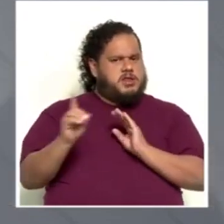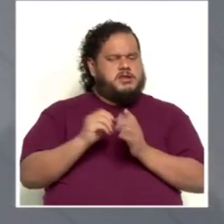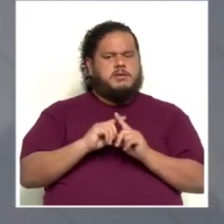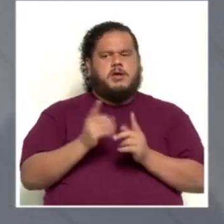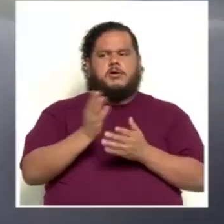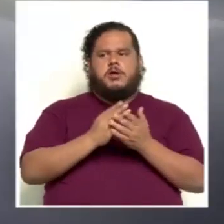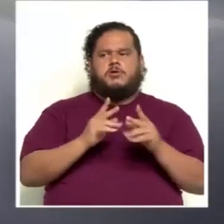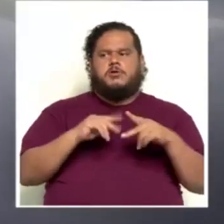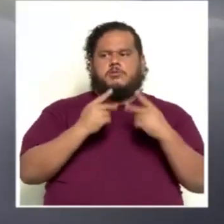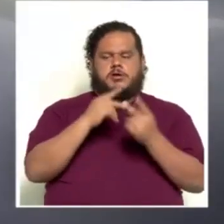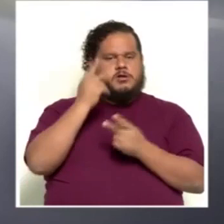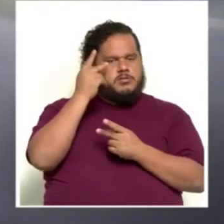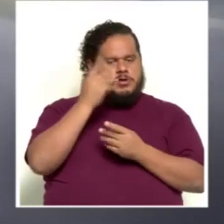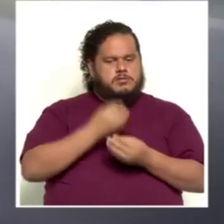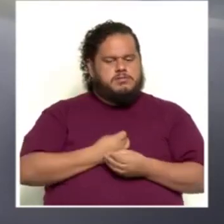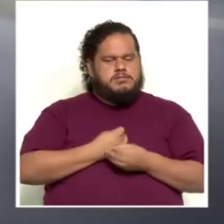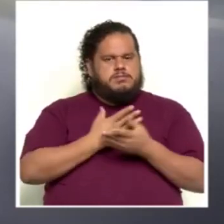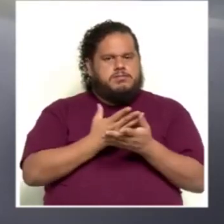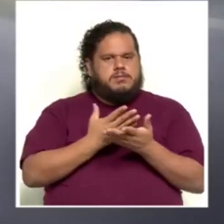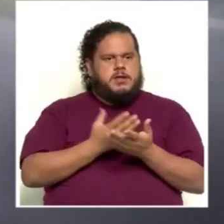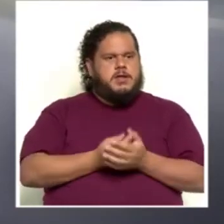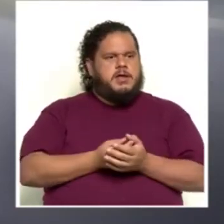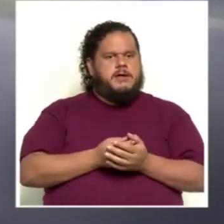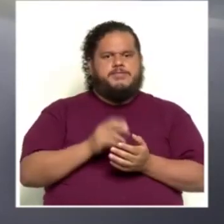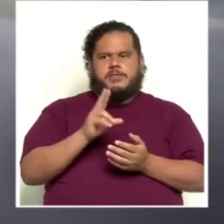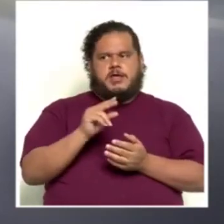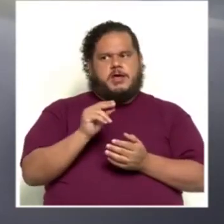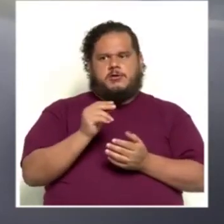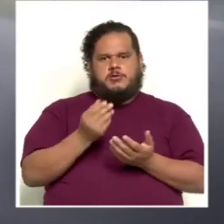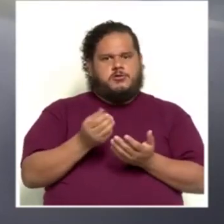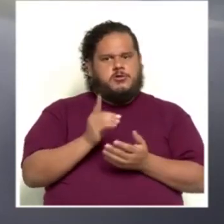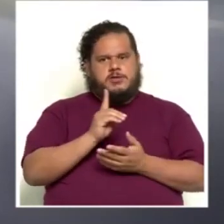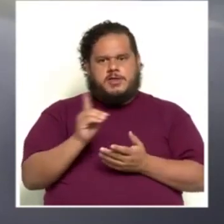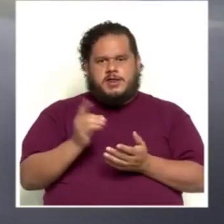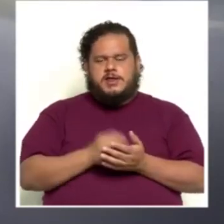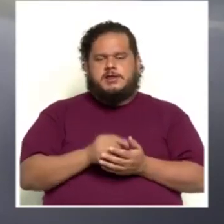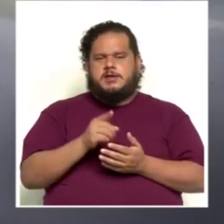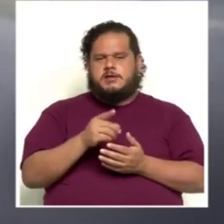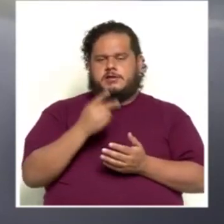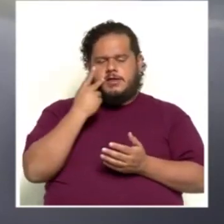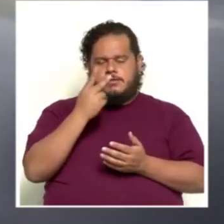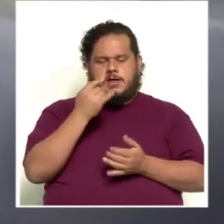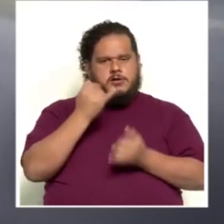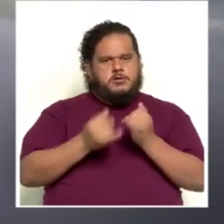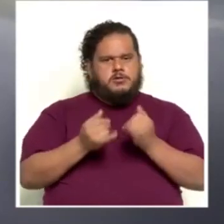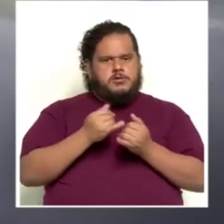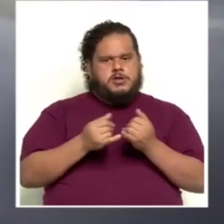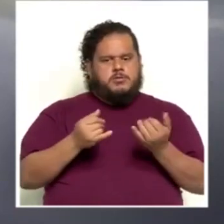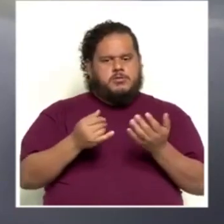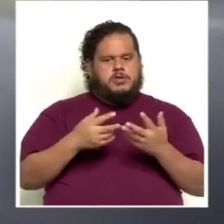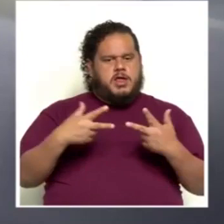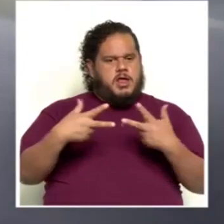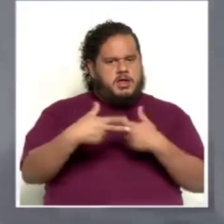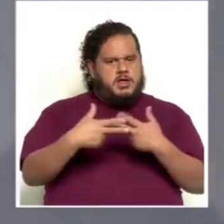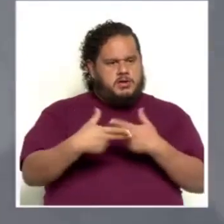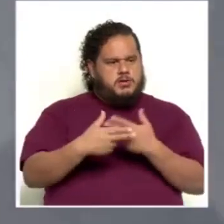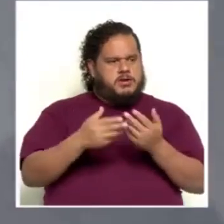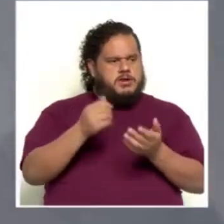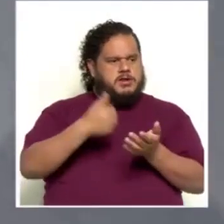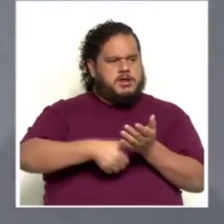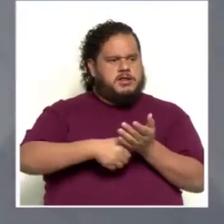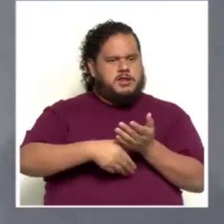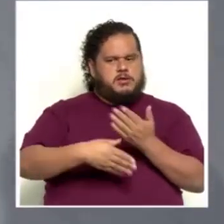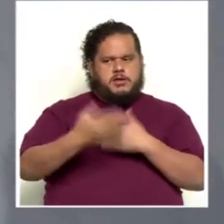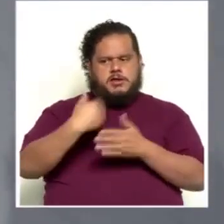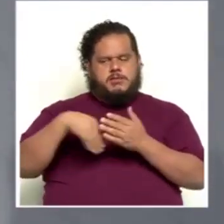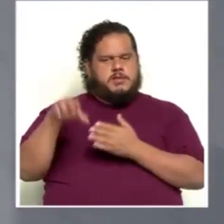que se han manifestado explícitamente que lo son, ¿verdad? Si uno ve los últimos cortes de las elecciones del domingo,